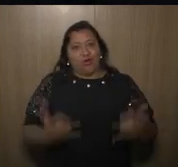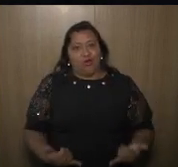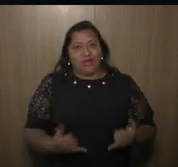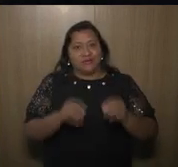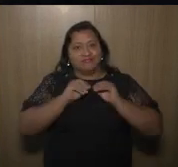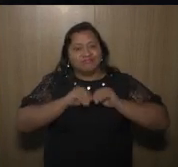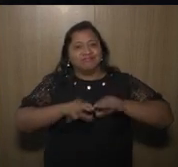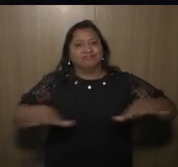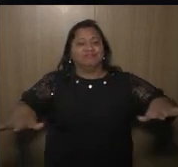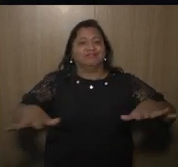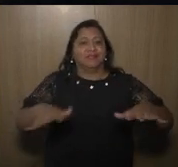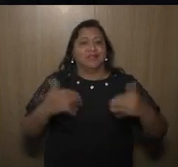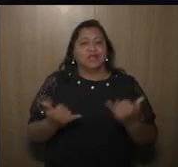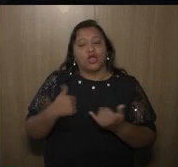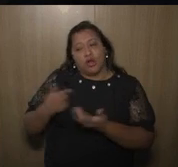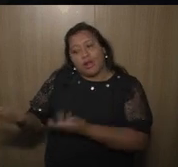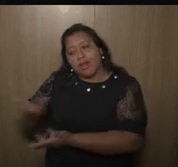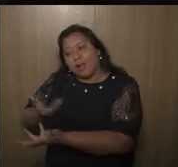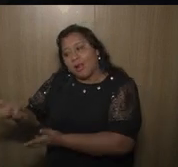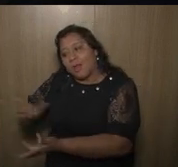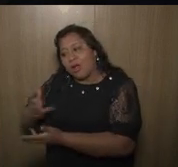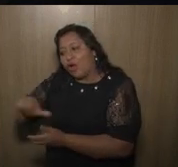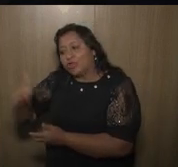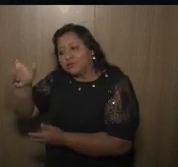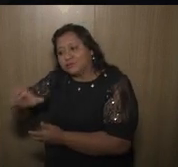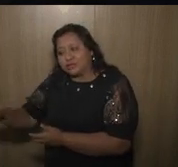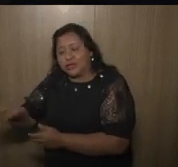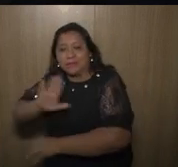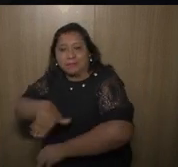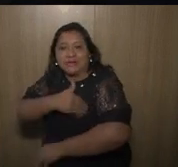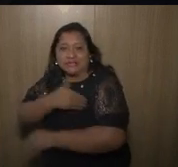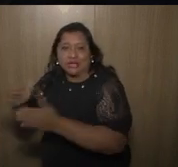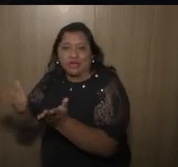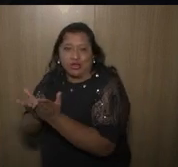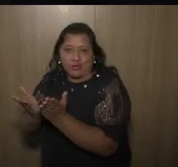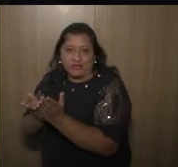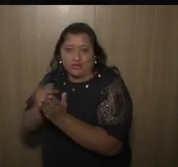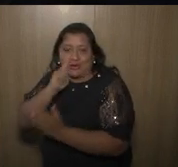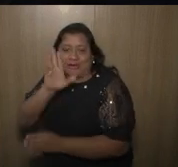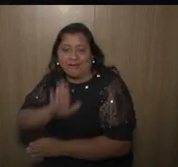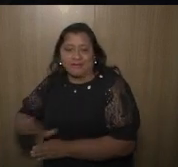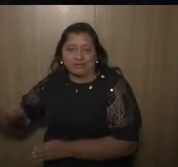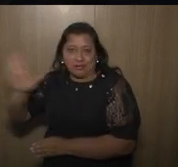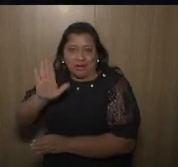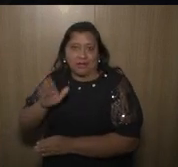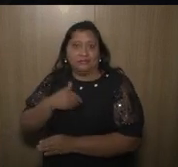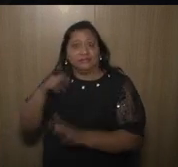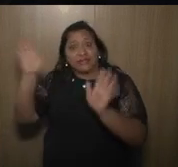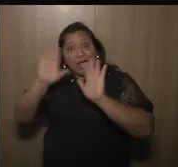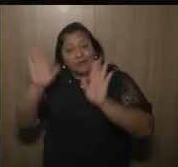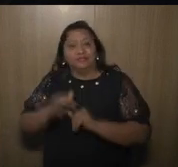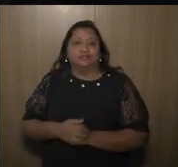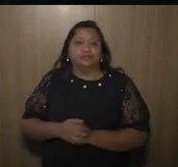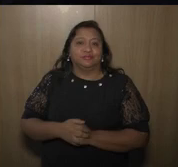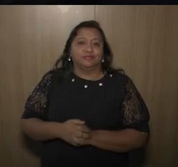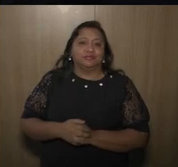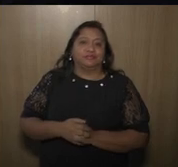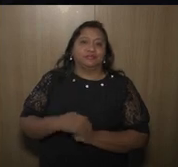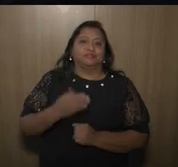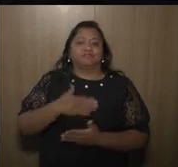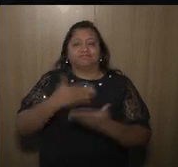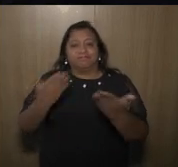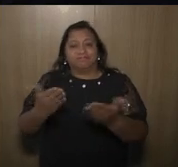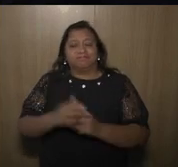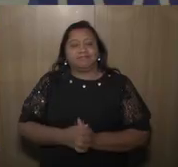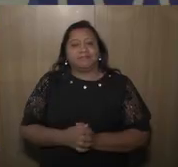quedar conversando con Dora Inés y con otras personas del Ministerio de Educación Nacional. Hasta la próxima. Calidad es de todos.